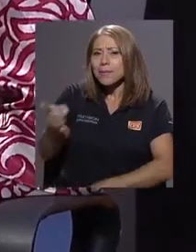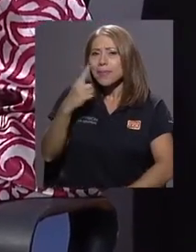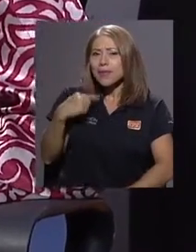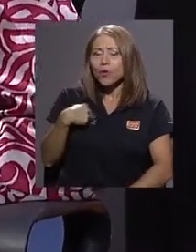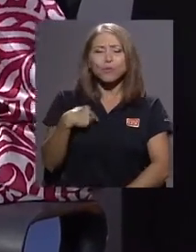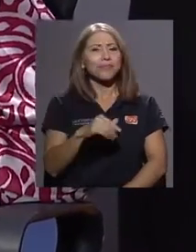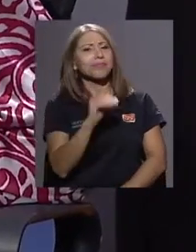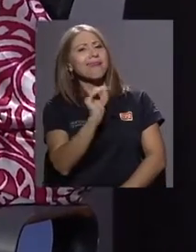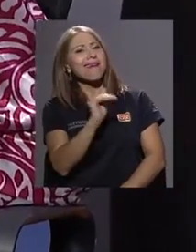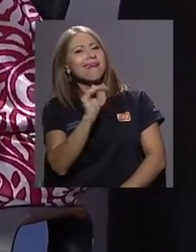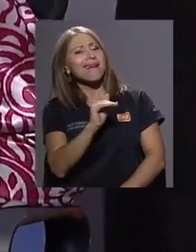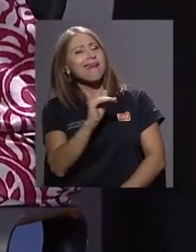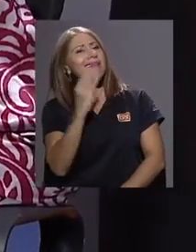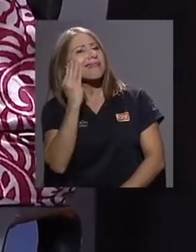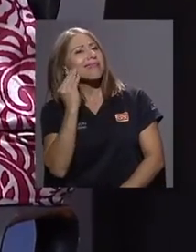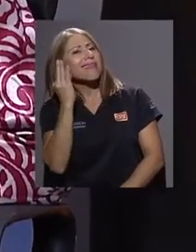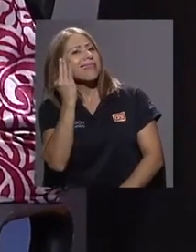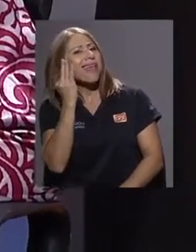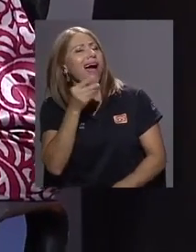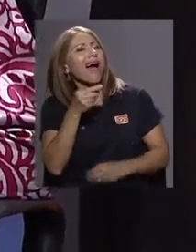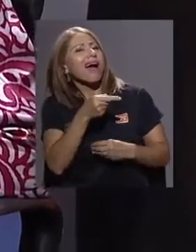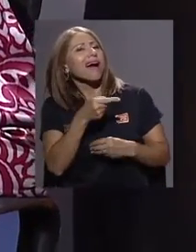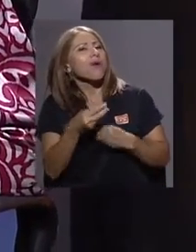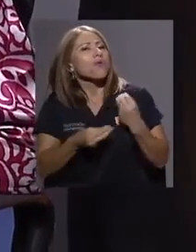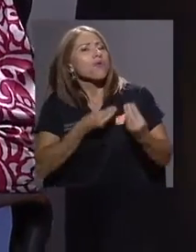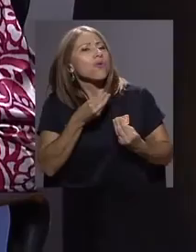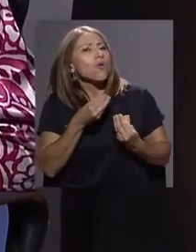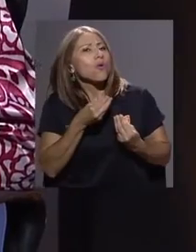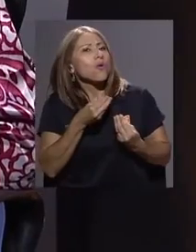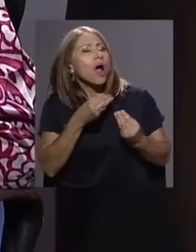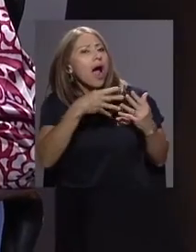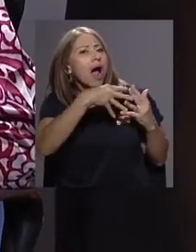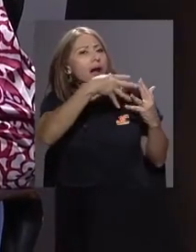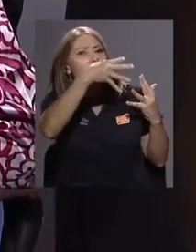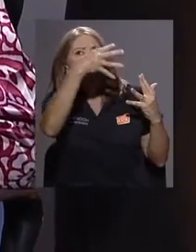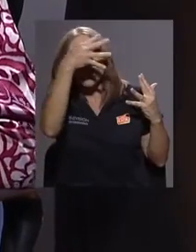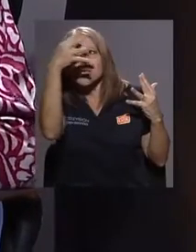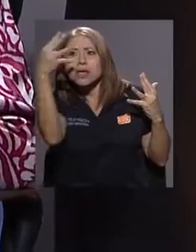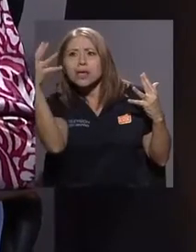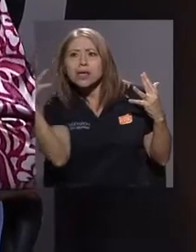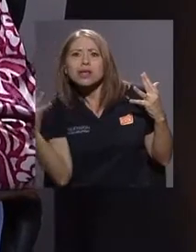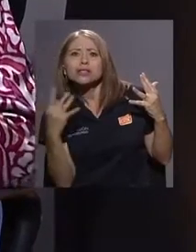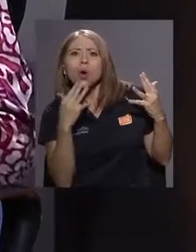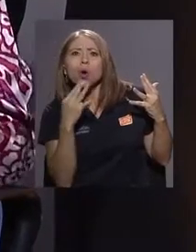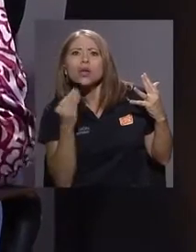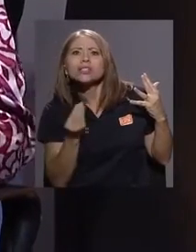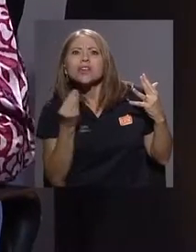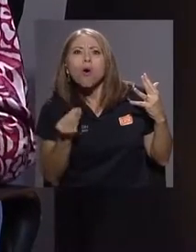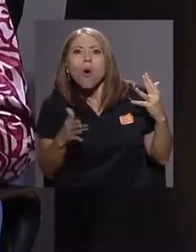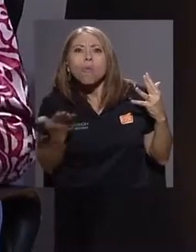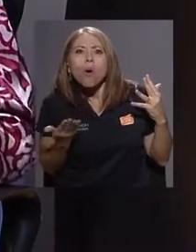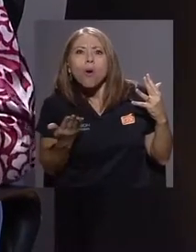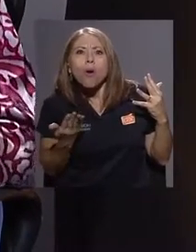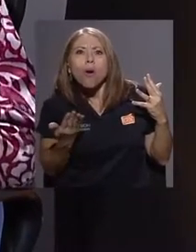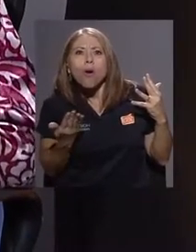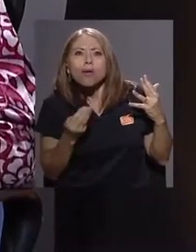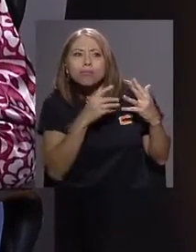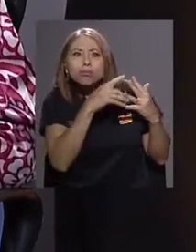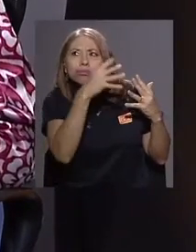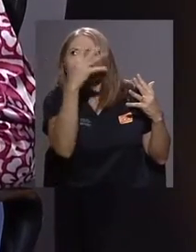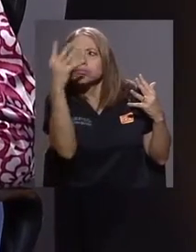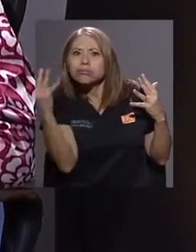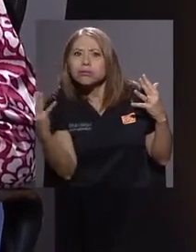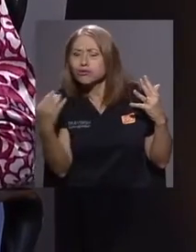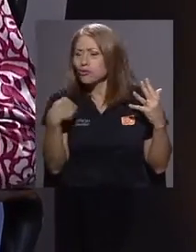este como le salieron los colores al arcoiris dije a cara y pues qué difícil explicarle un niño tan pequeño